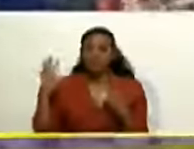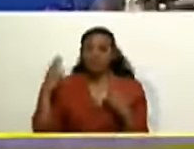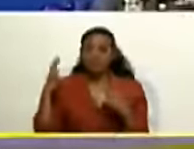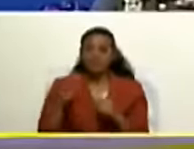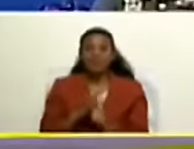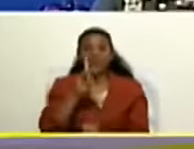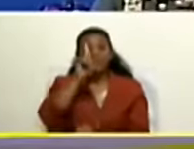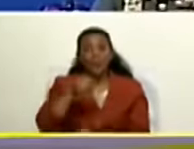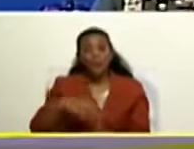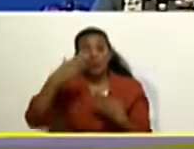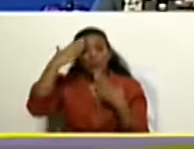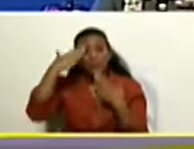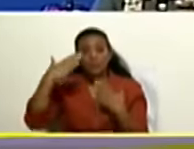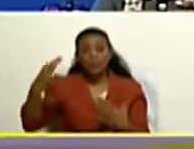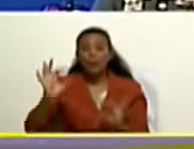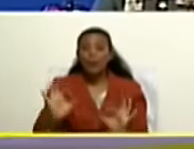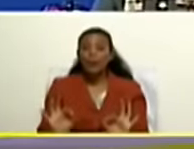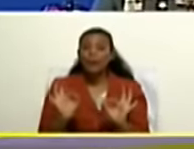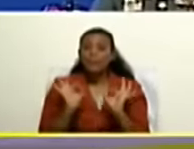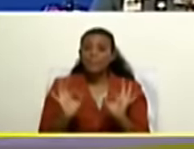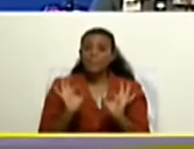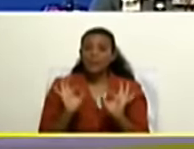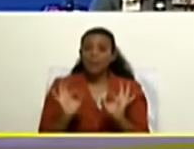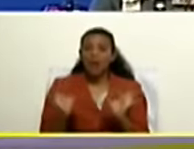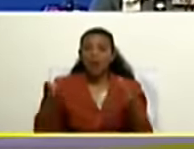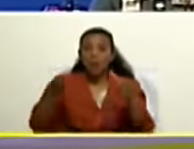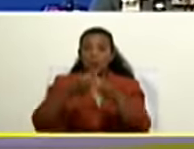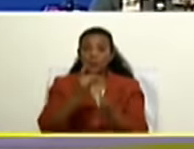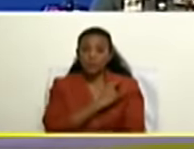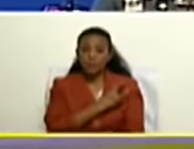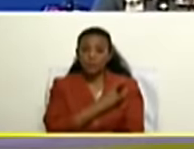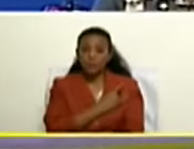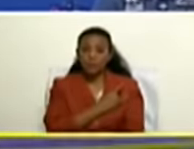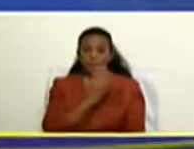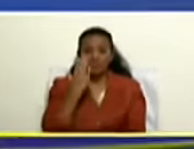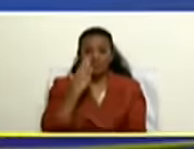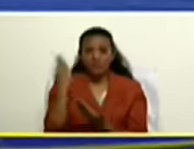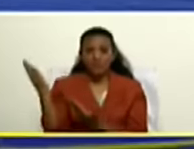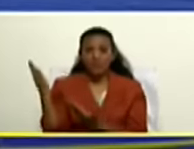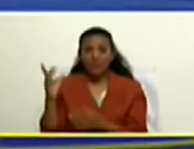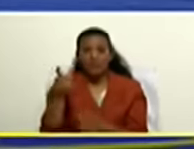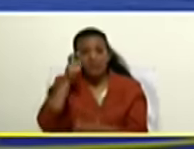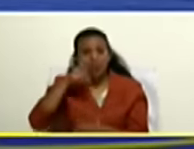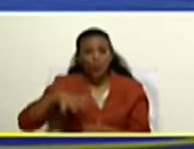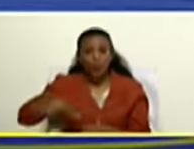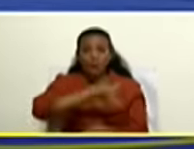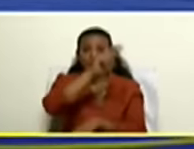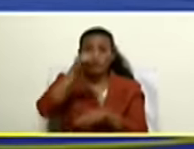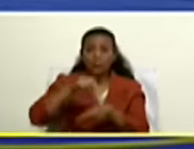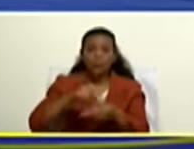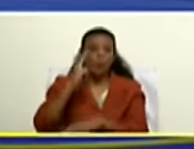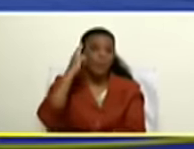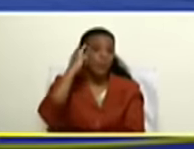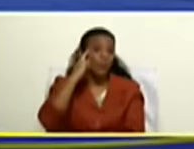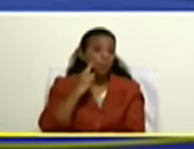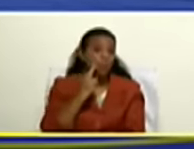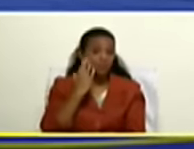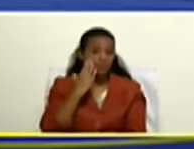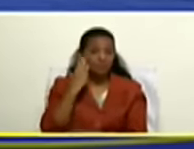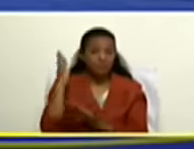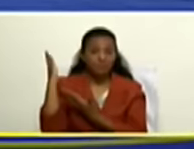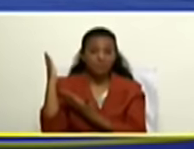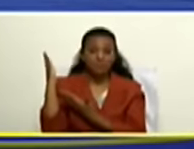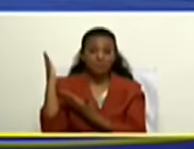También un saludo muy especial a la Academia Militar de la Guardia Nacional Bolivariana.